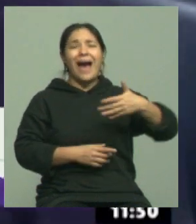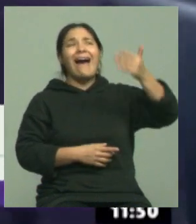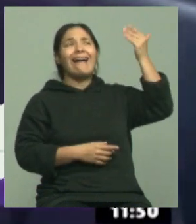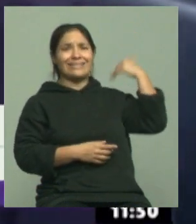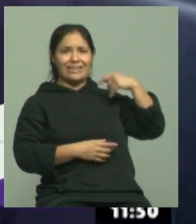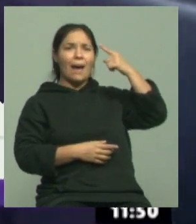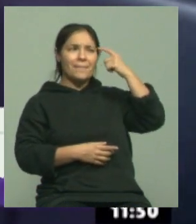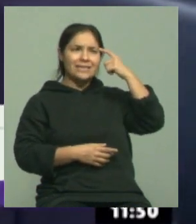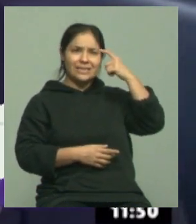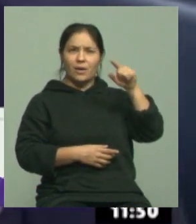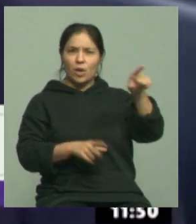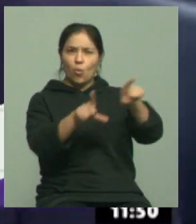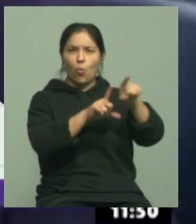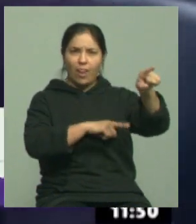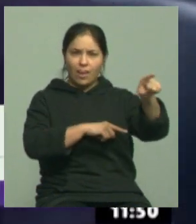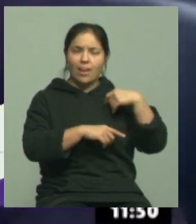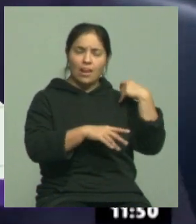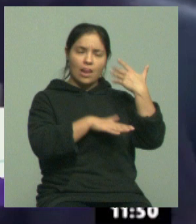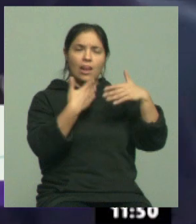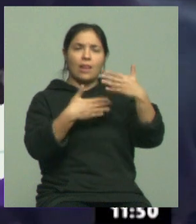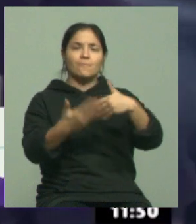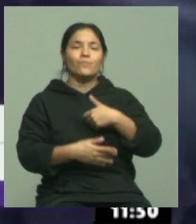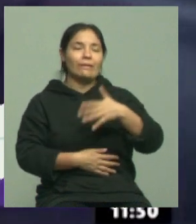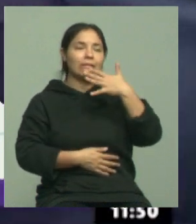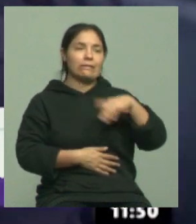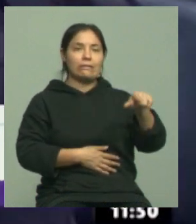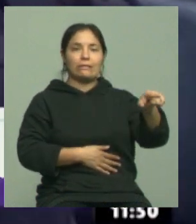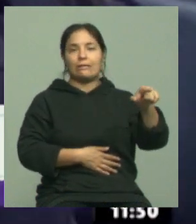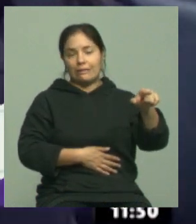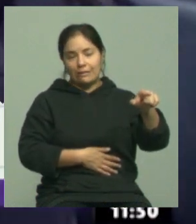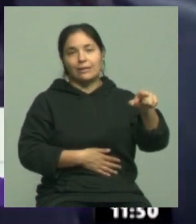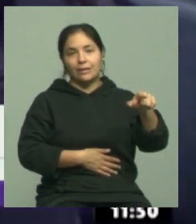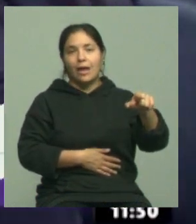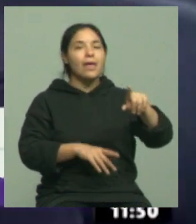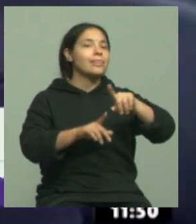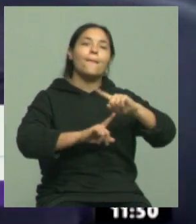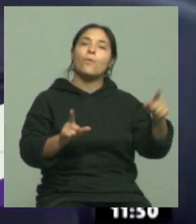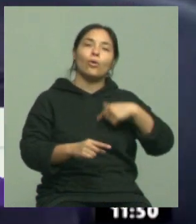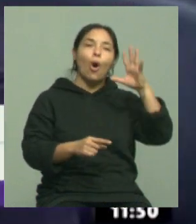entiendo que no puedas entenderlo. Tampoco voy a pedirte que cambies de opinión,